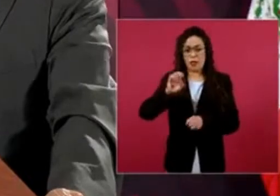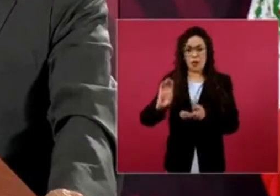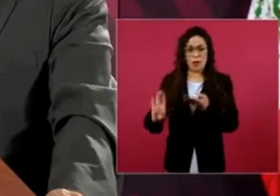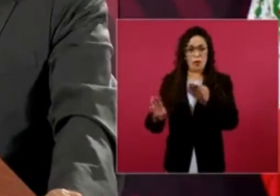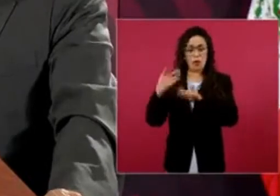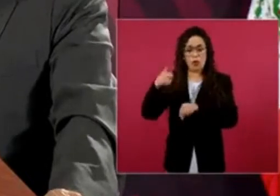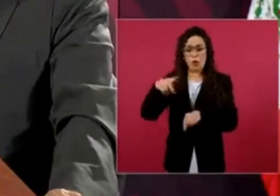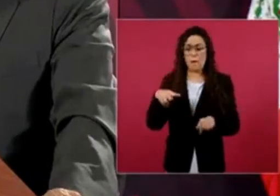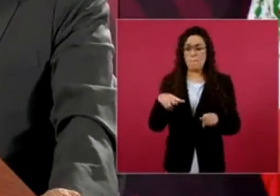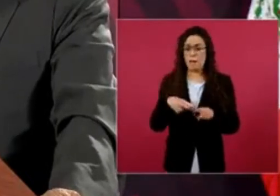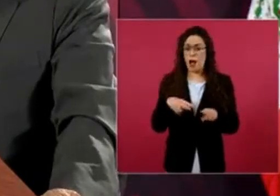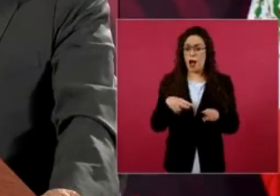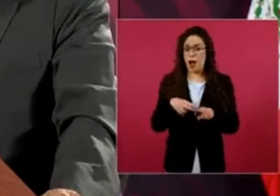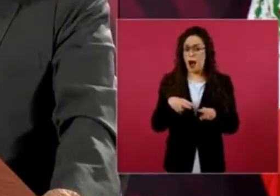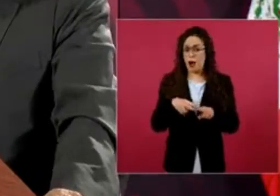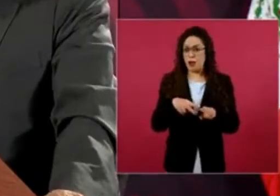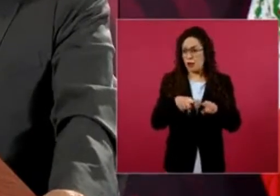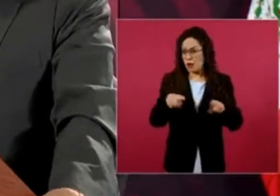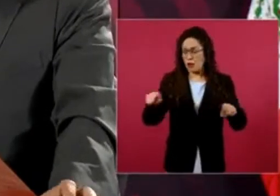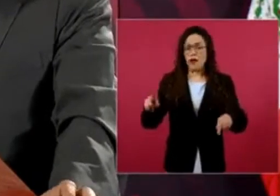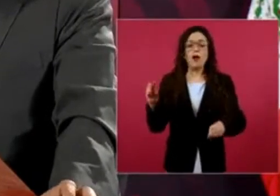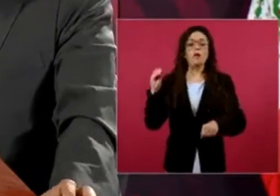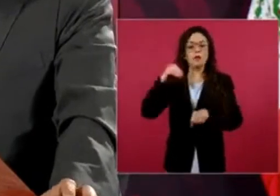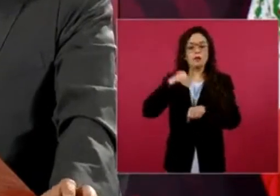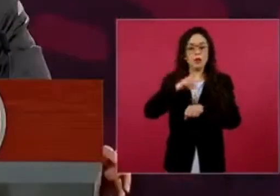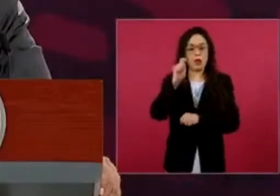Va a estar la Cineteca,